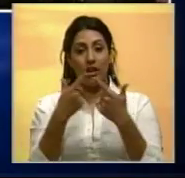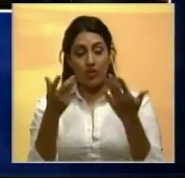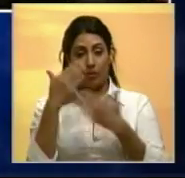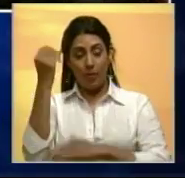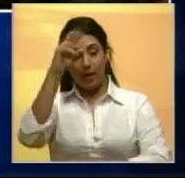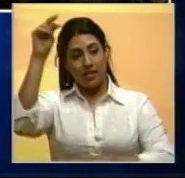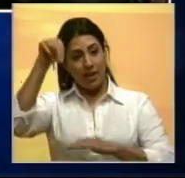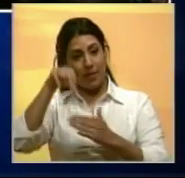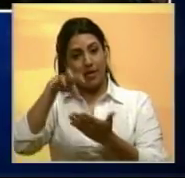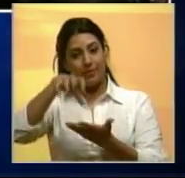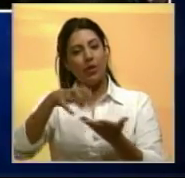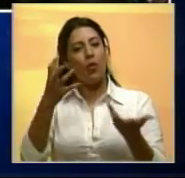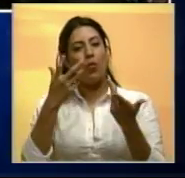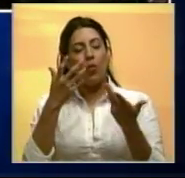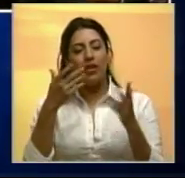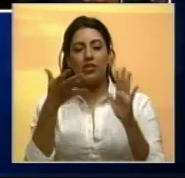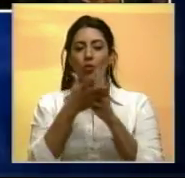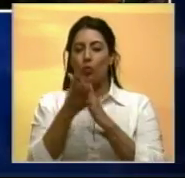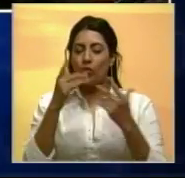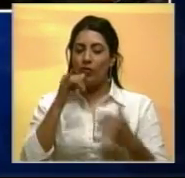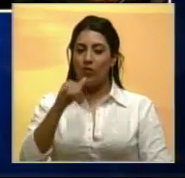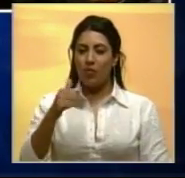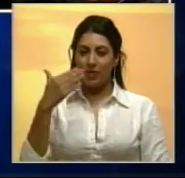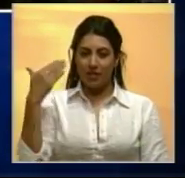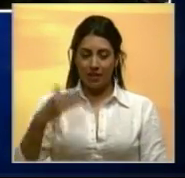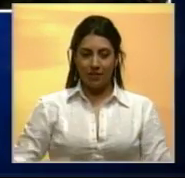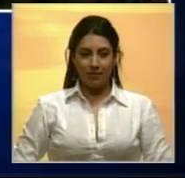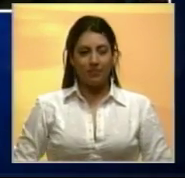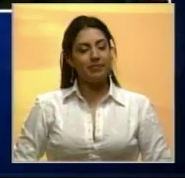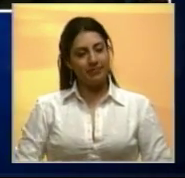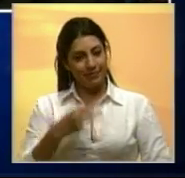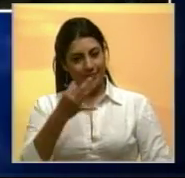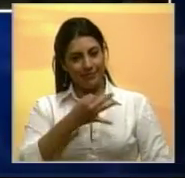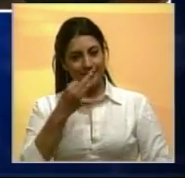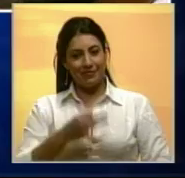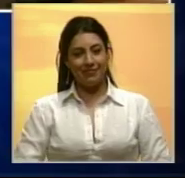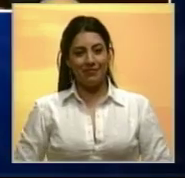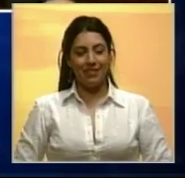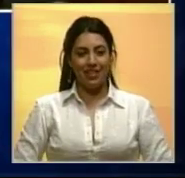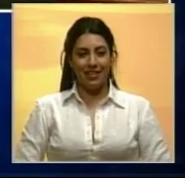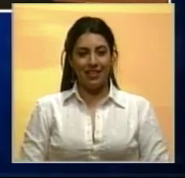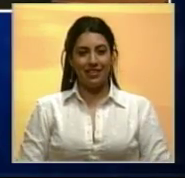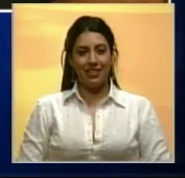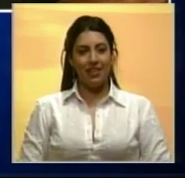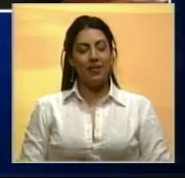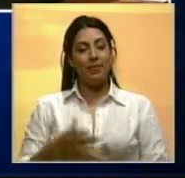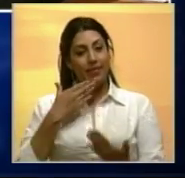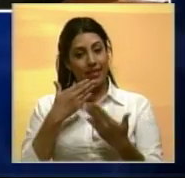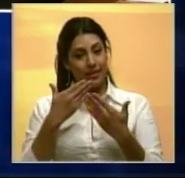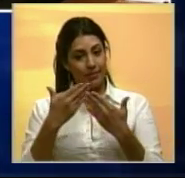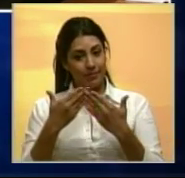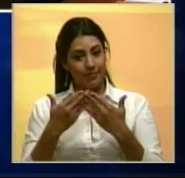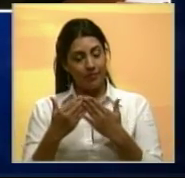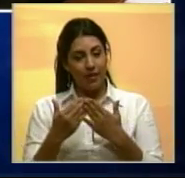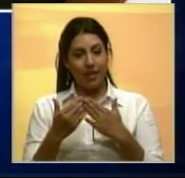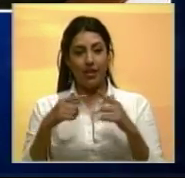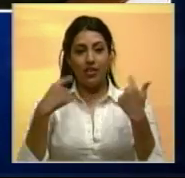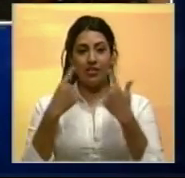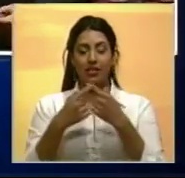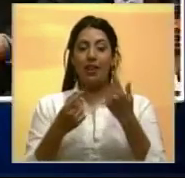el Palacio Federal Legislativo y nos tiene todos los detalles. Muy buenas tardes, Manuel. Gracias, Endrina. En este